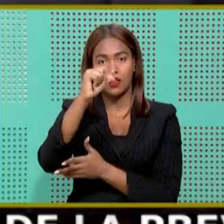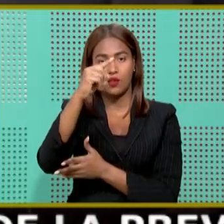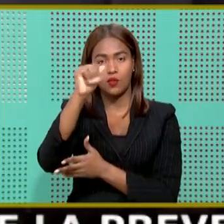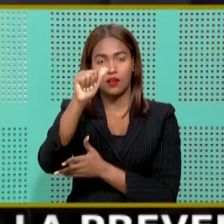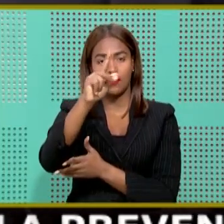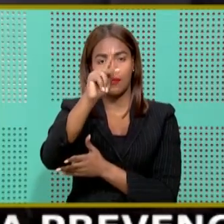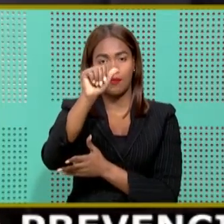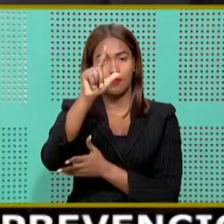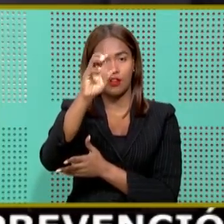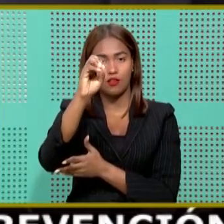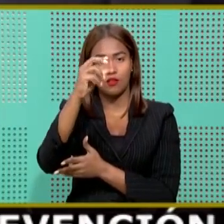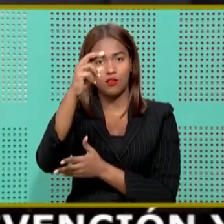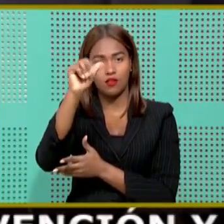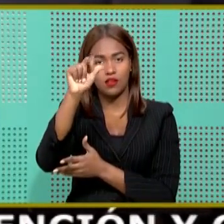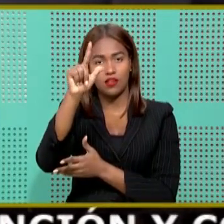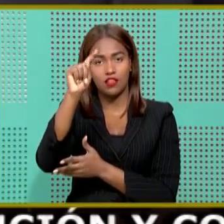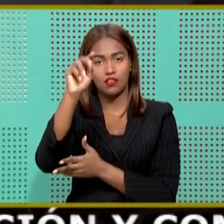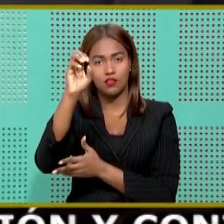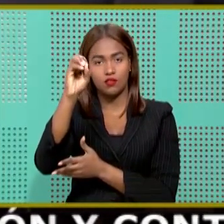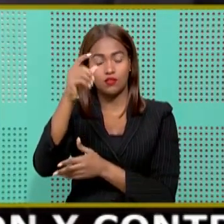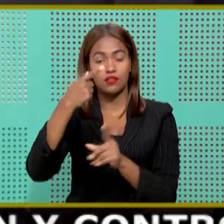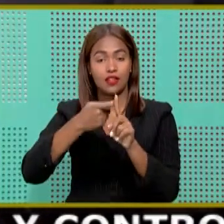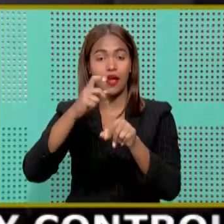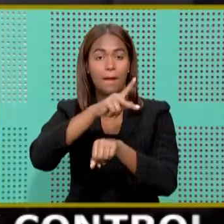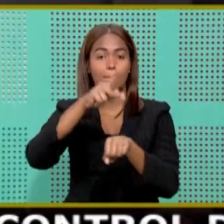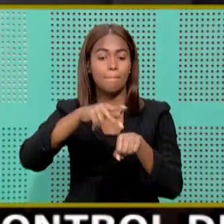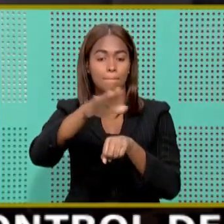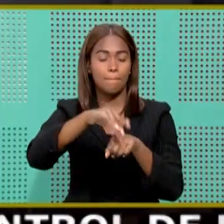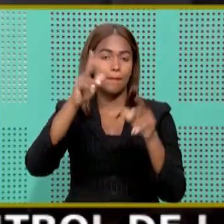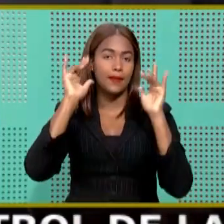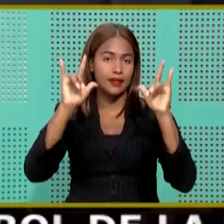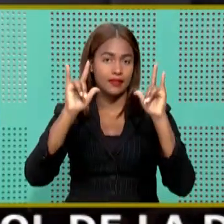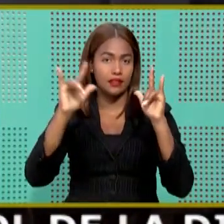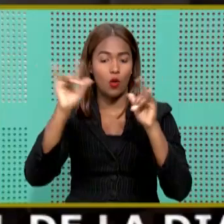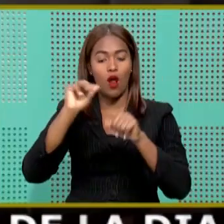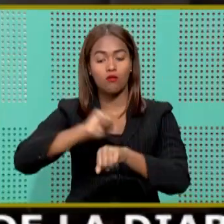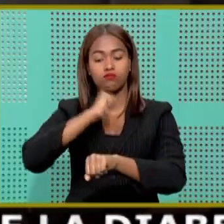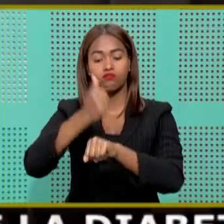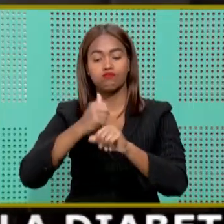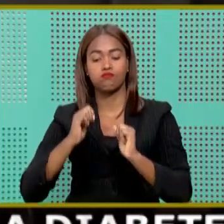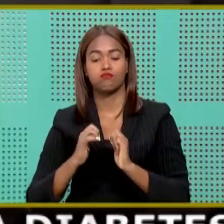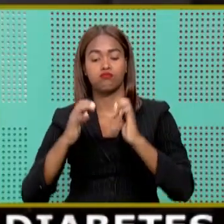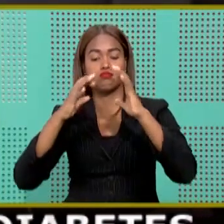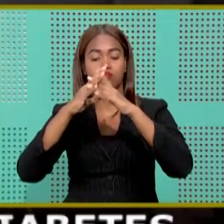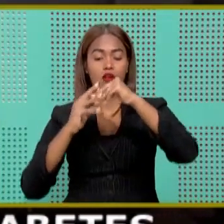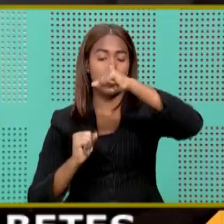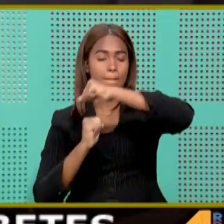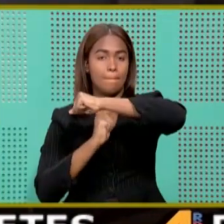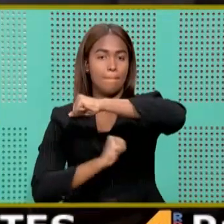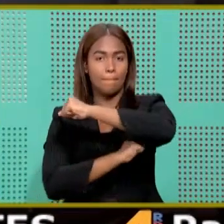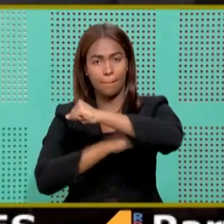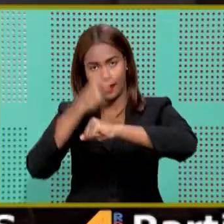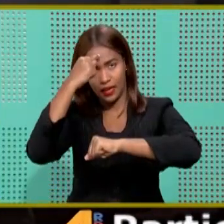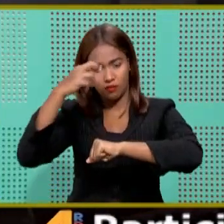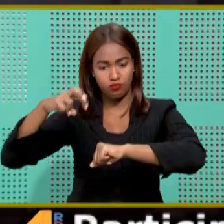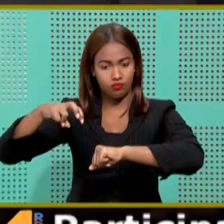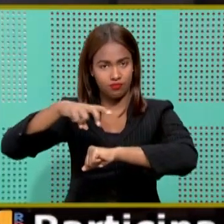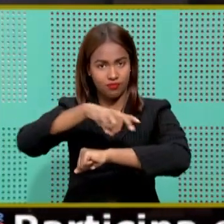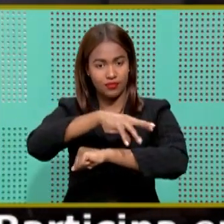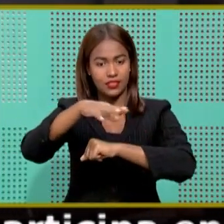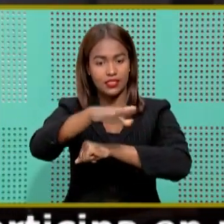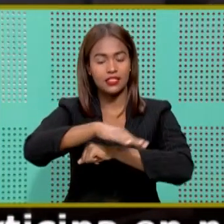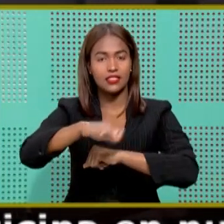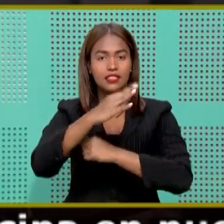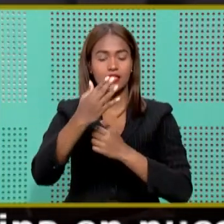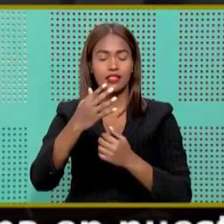Jacagua-Palo Alto en la provincia de Santiago y la rehabilitación de los puentes peatonales de la avenida Máximo